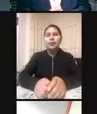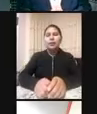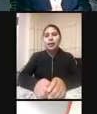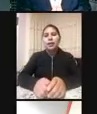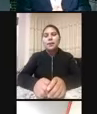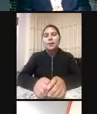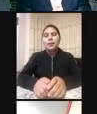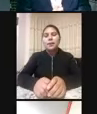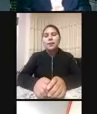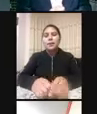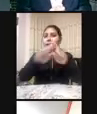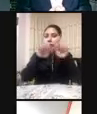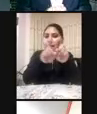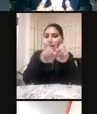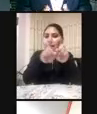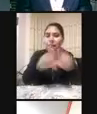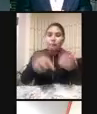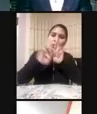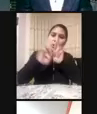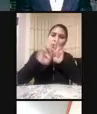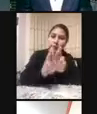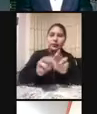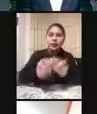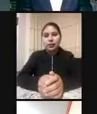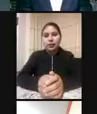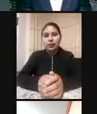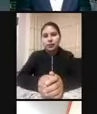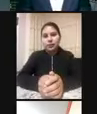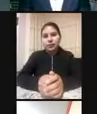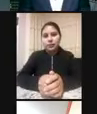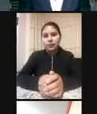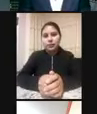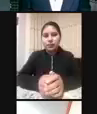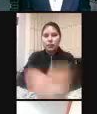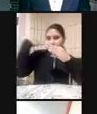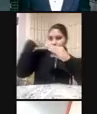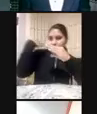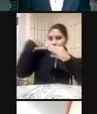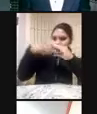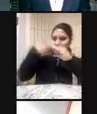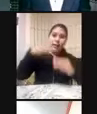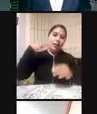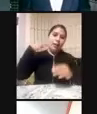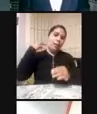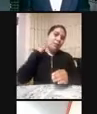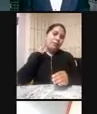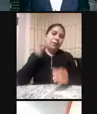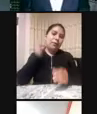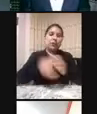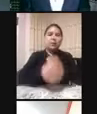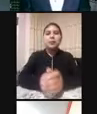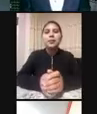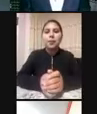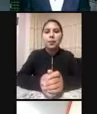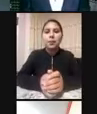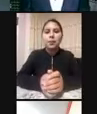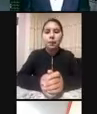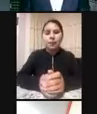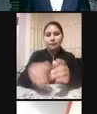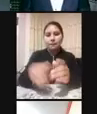nos mandaron a través de los comentarios en nuestra página. Estamos saliendo en una transmisión en vivo a través de la página de Facebook